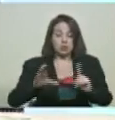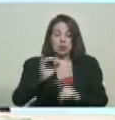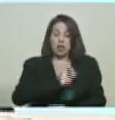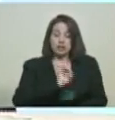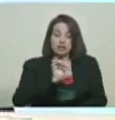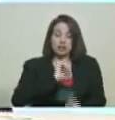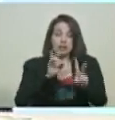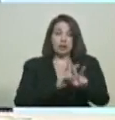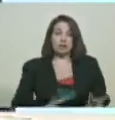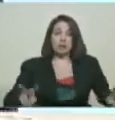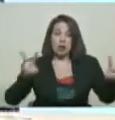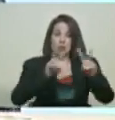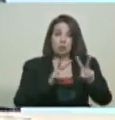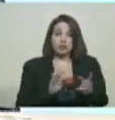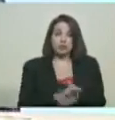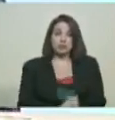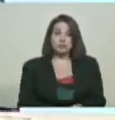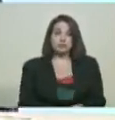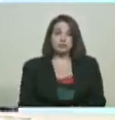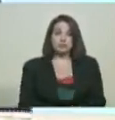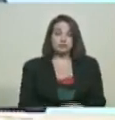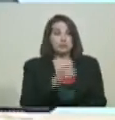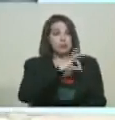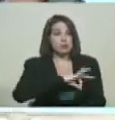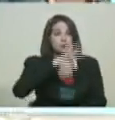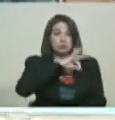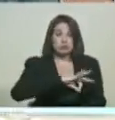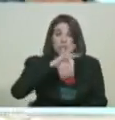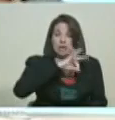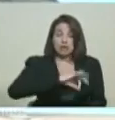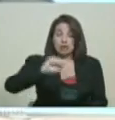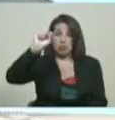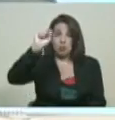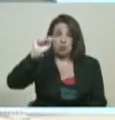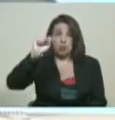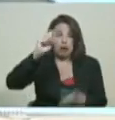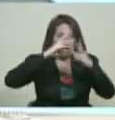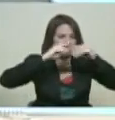valor el socialismo en lo territorial